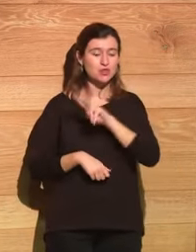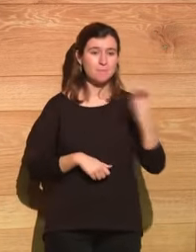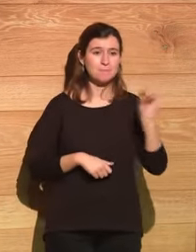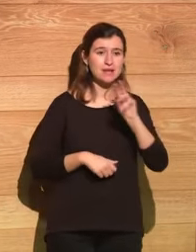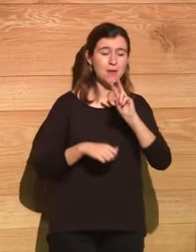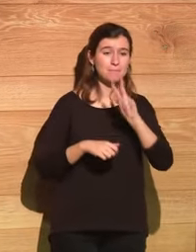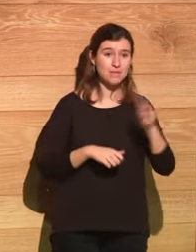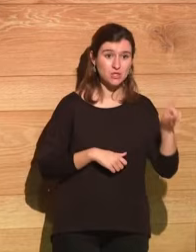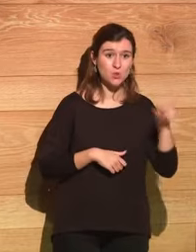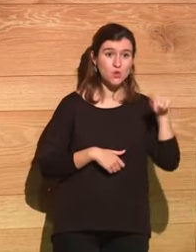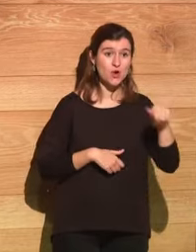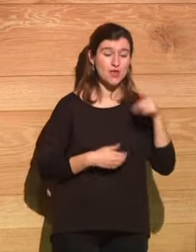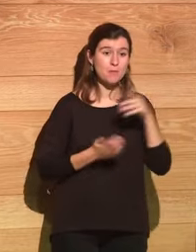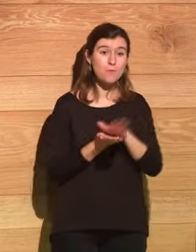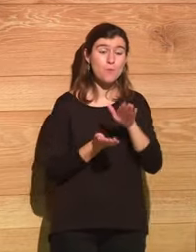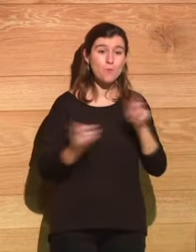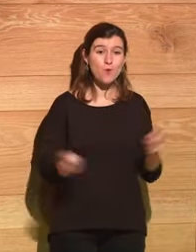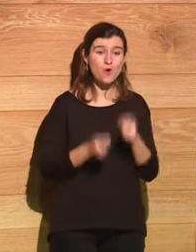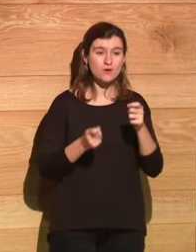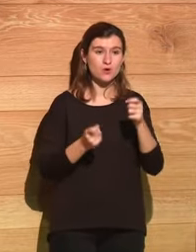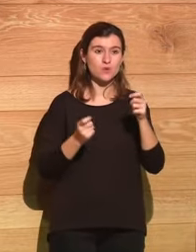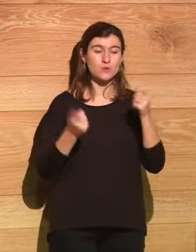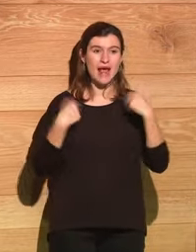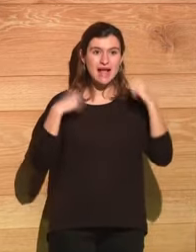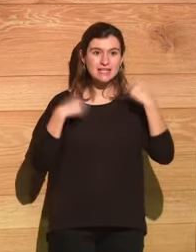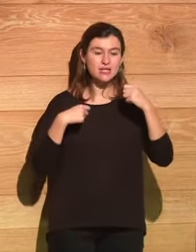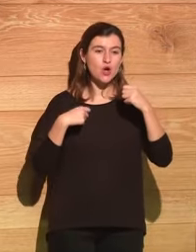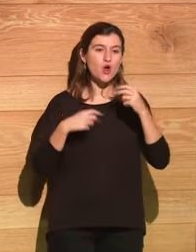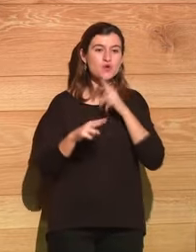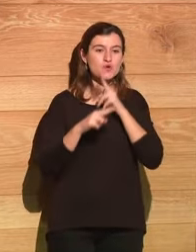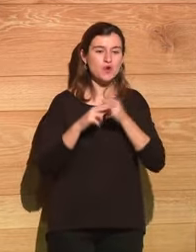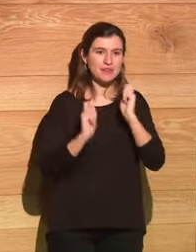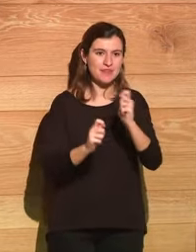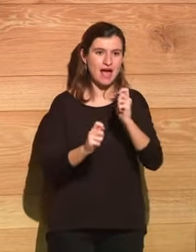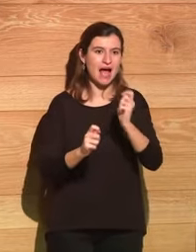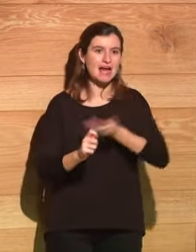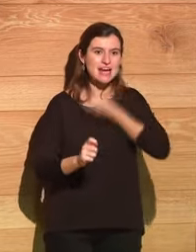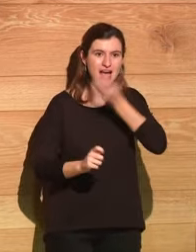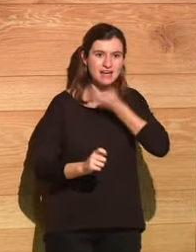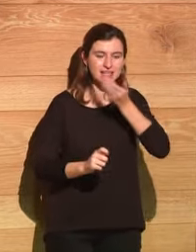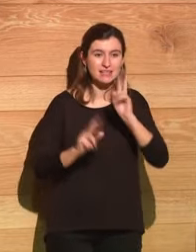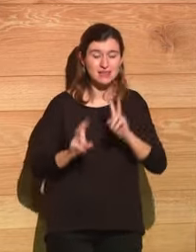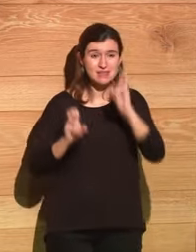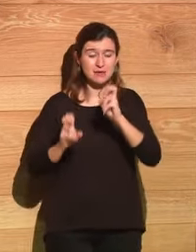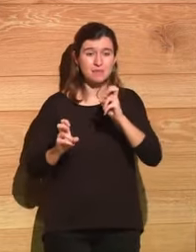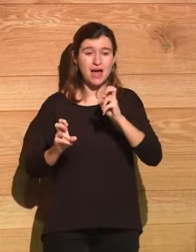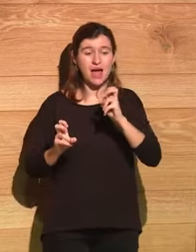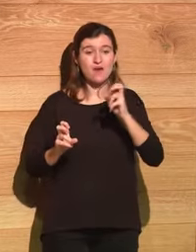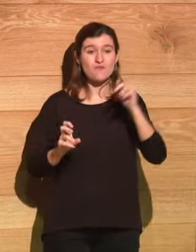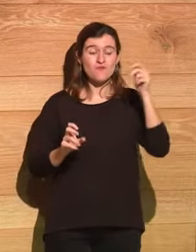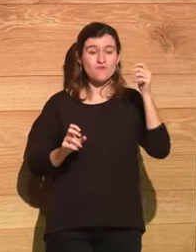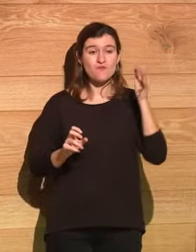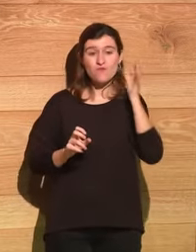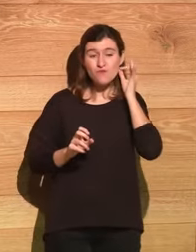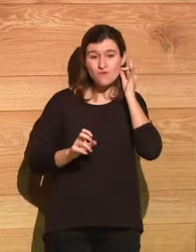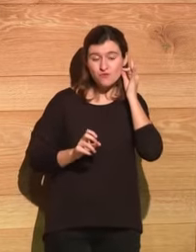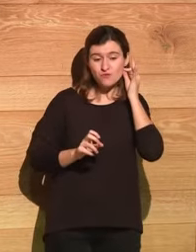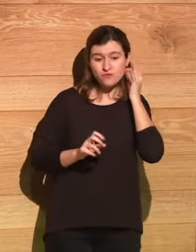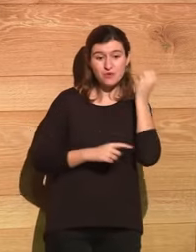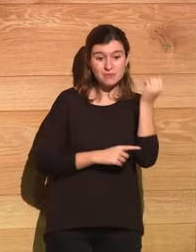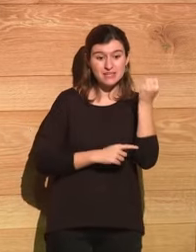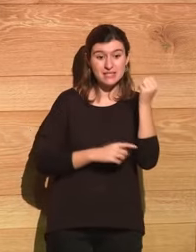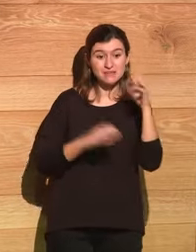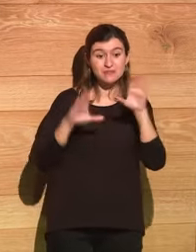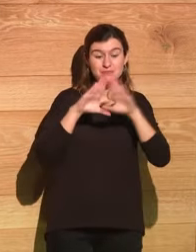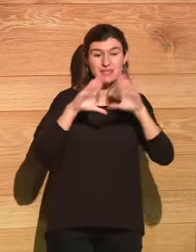publicó un ensayo llamado Caliente, que trata sobre feminismo, literatura erótica,